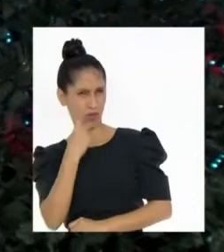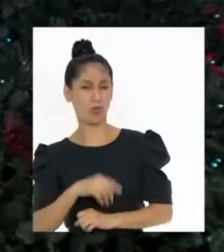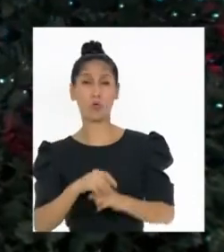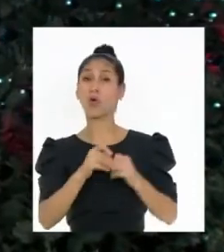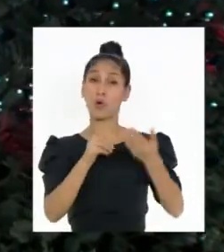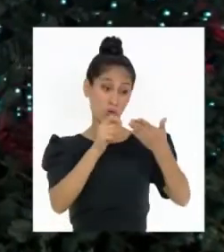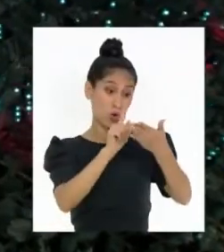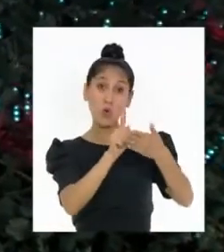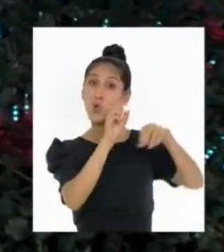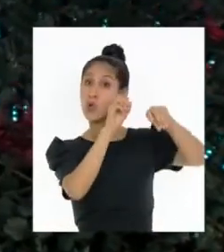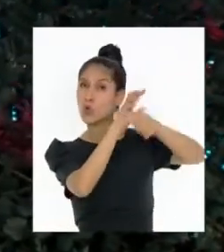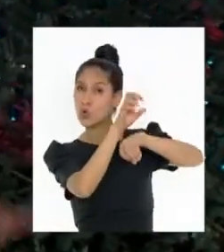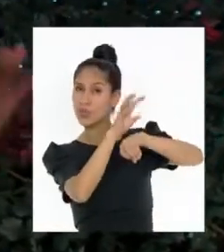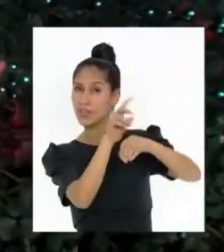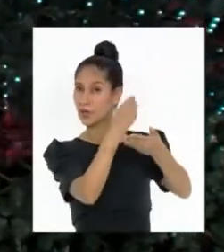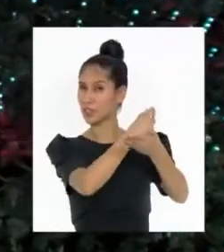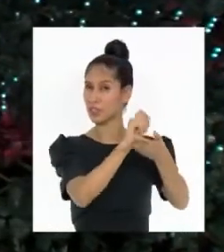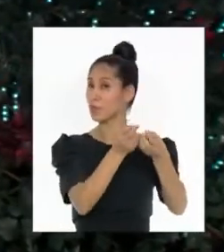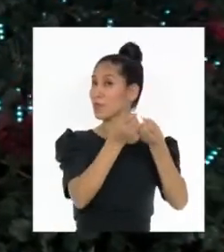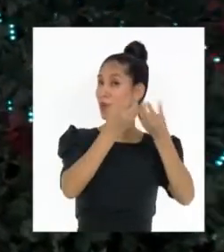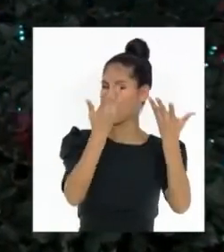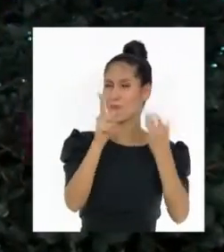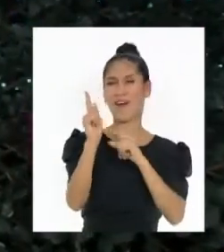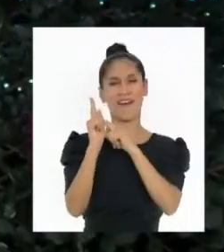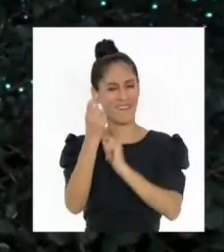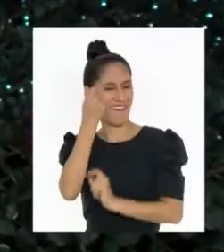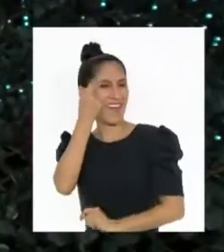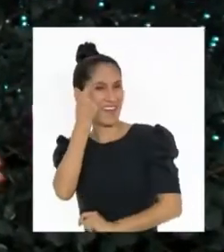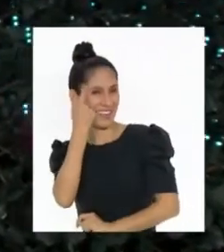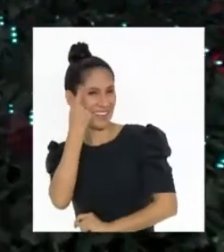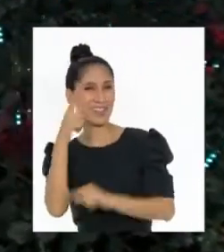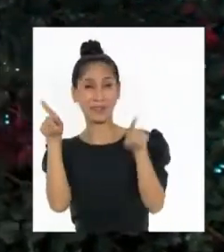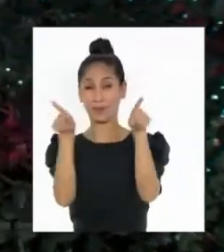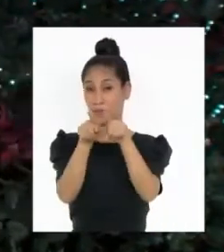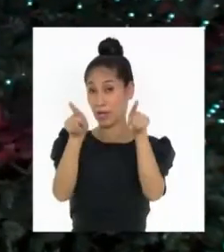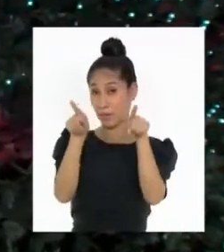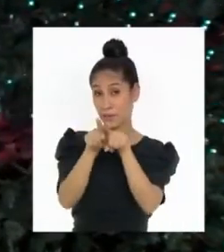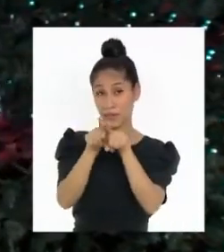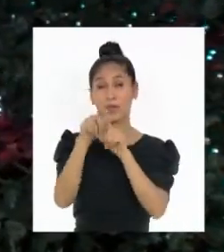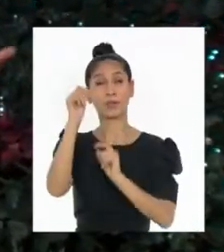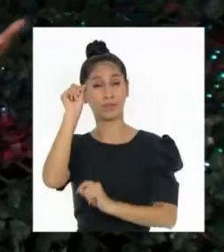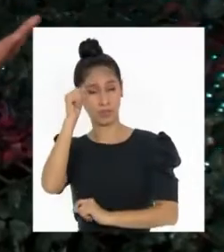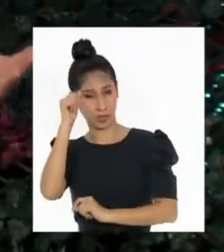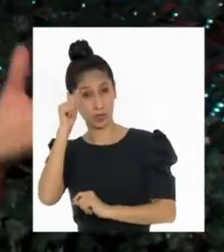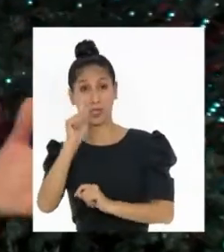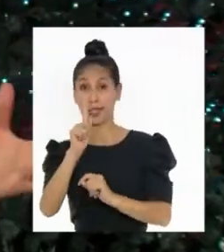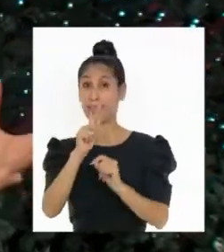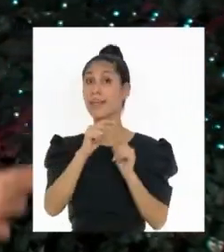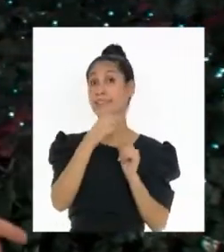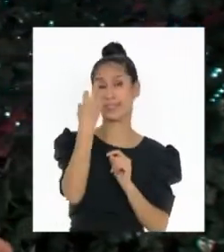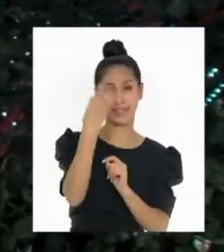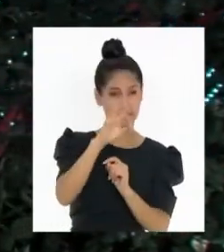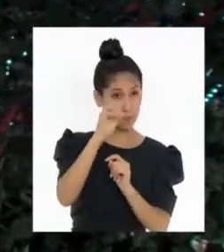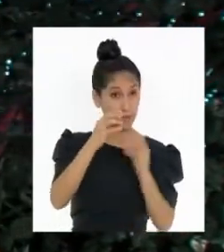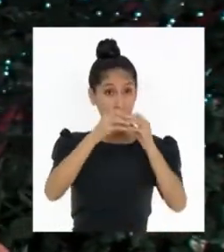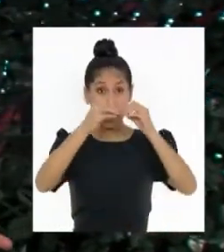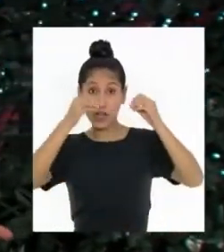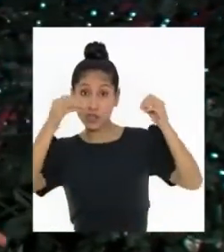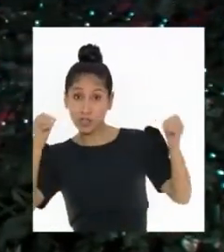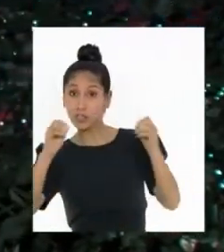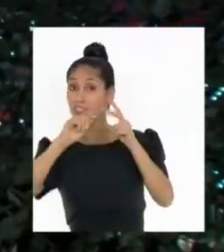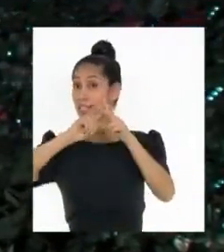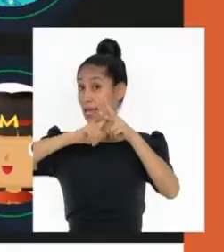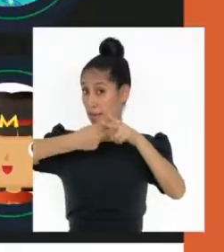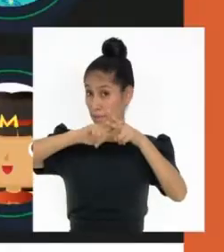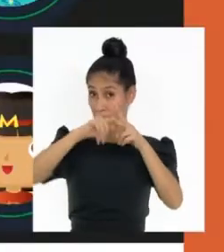una recomendación. También tengan en cuenta que cada oración debe empezar con una letra mayúscula y que lleva